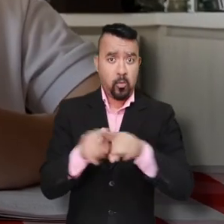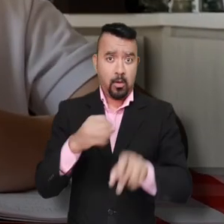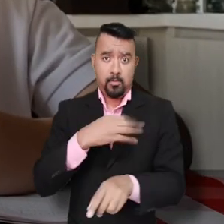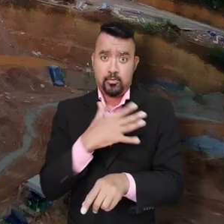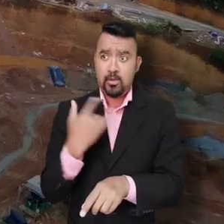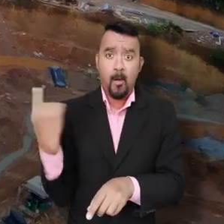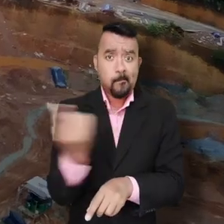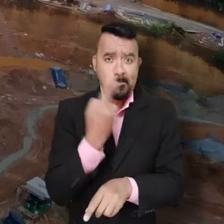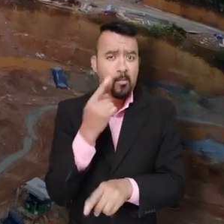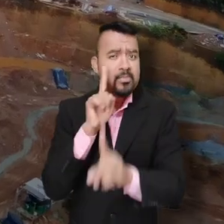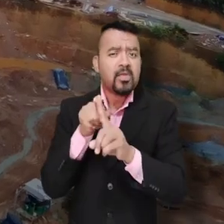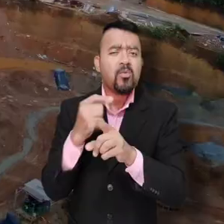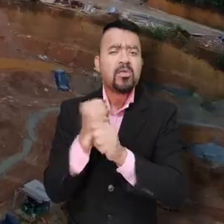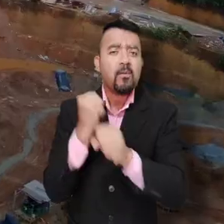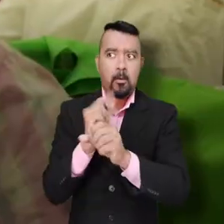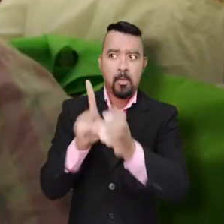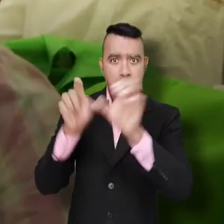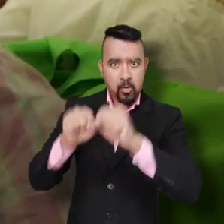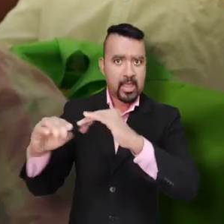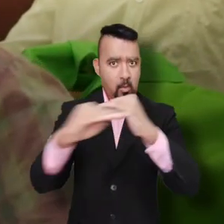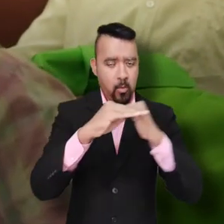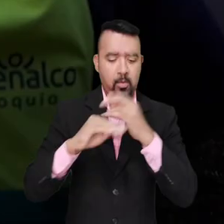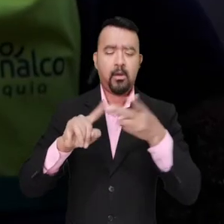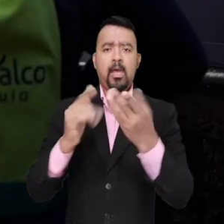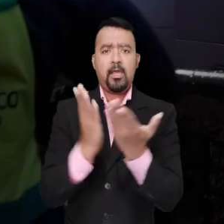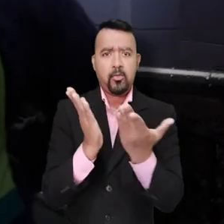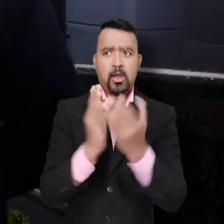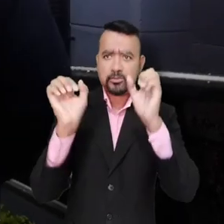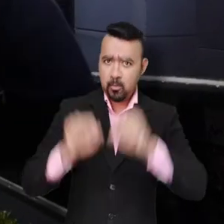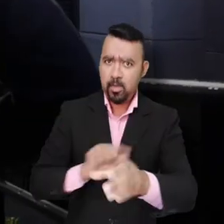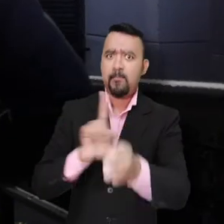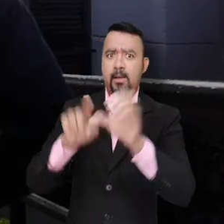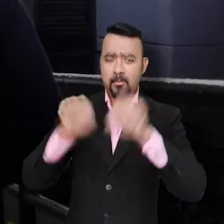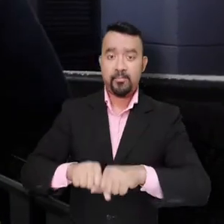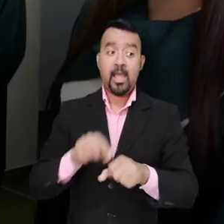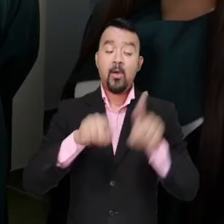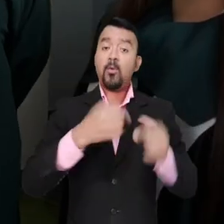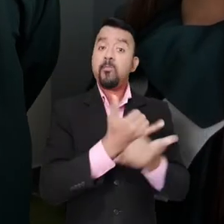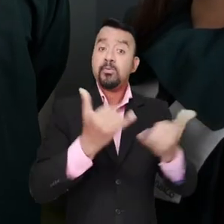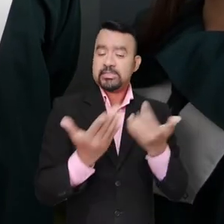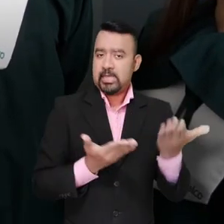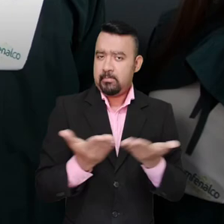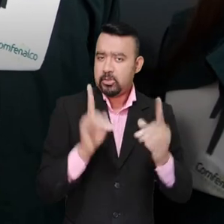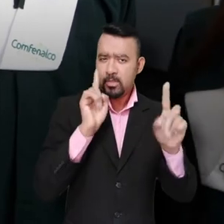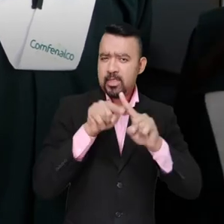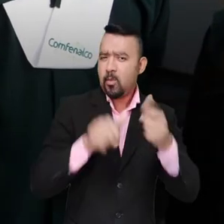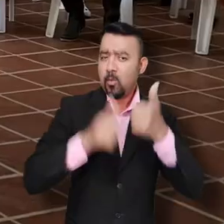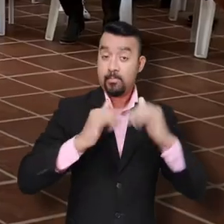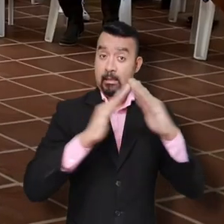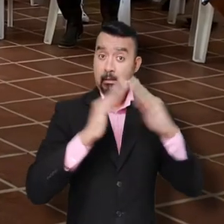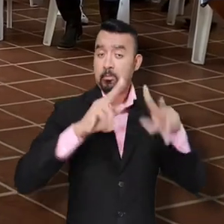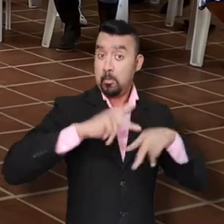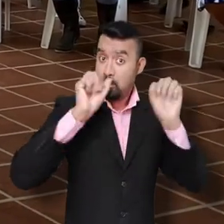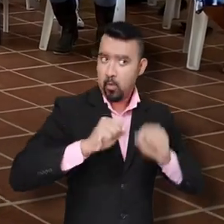educación. Contamos con servicios de vivienda, bienestar personal y familiar para que nuestros afiliados y la comunidad impulsen su calidad de vida.